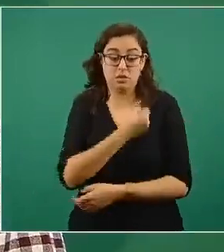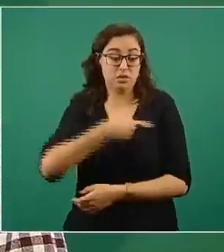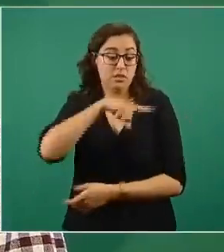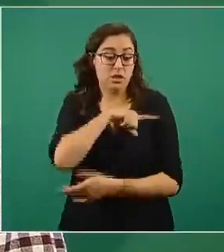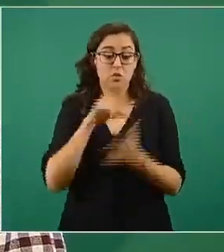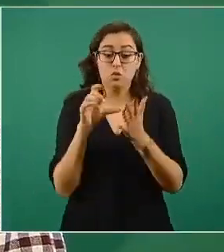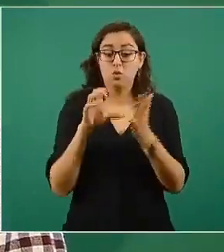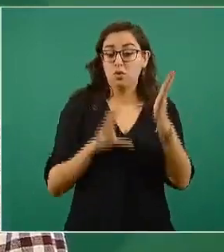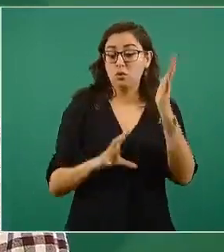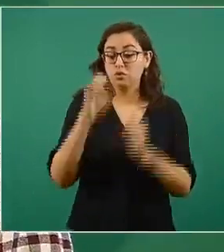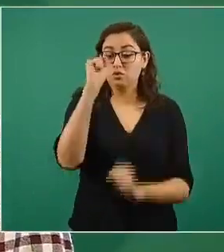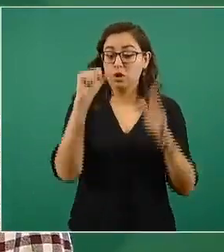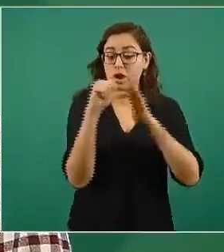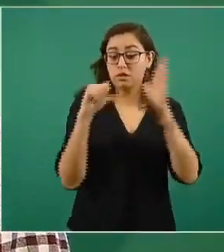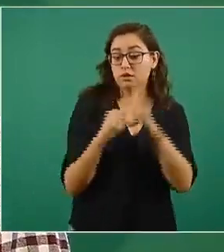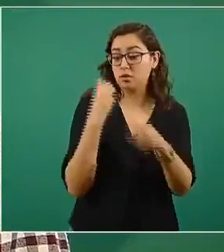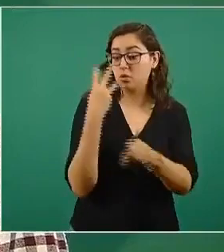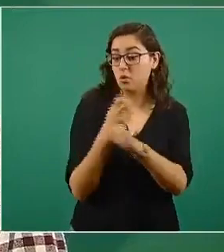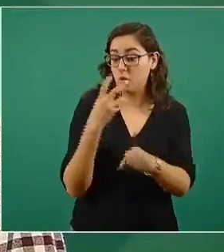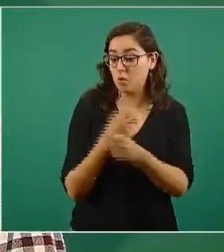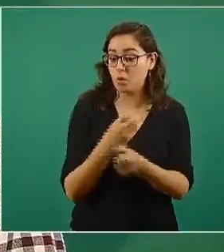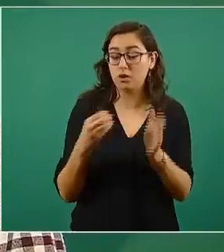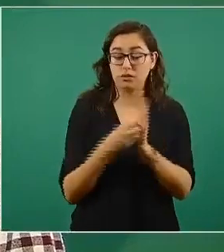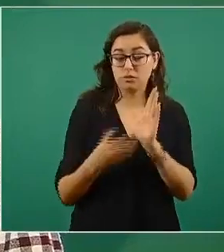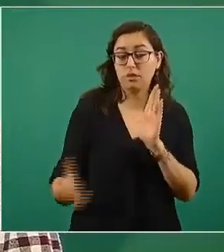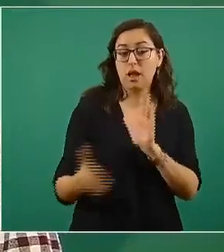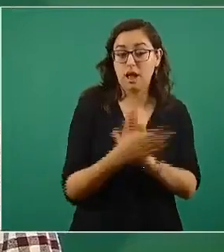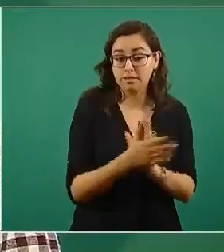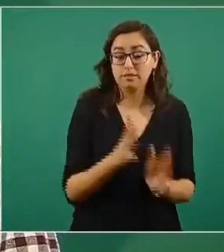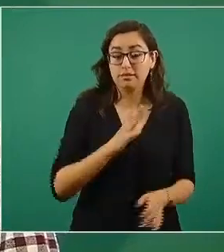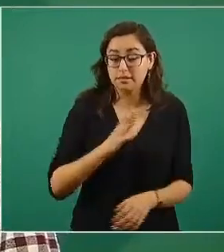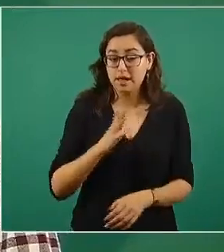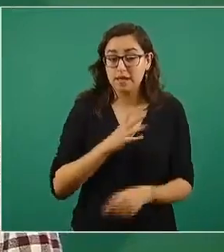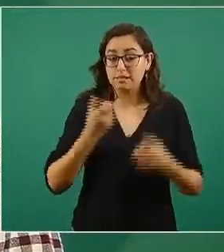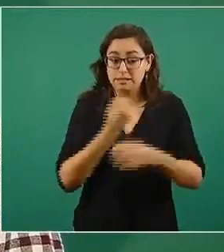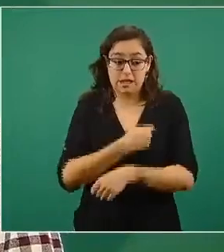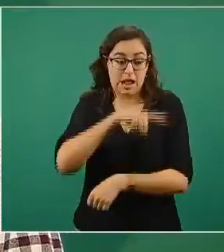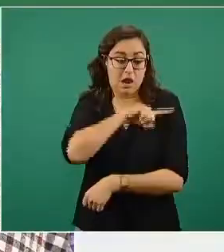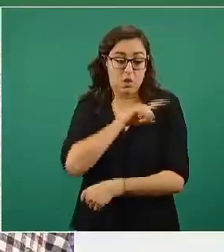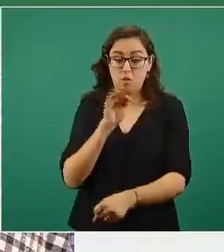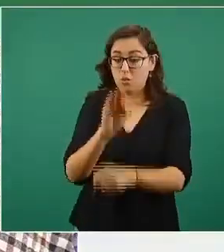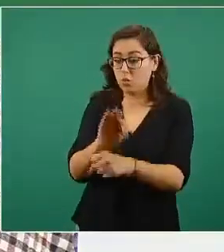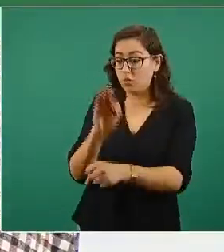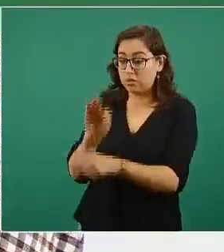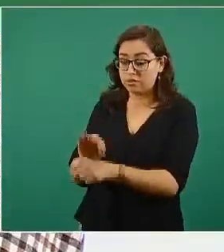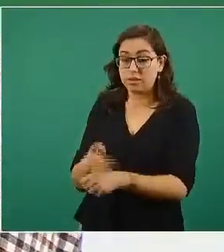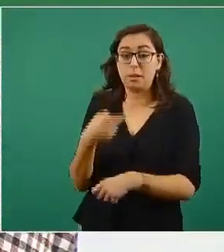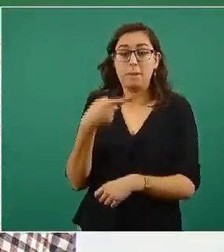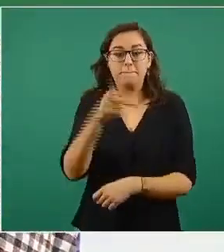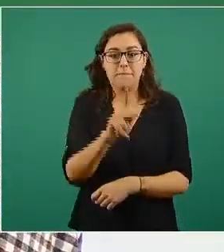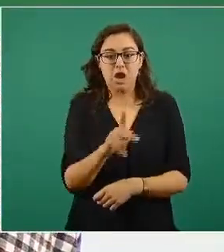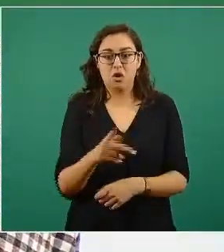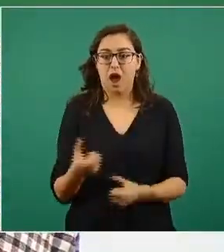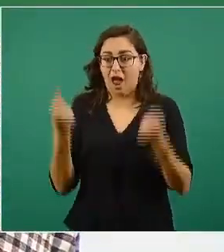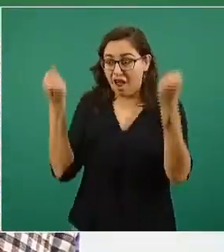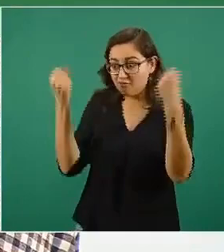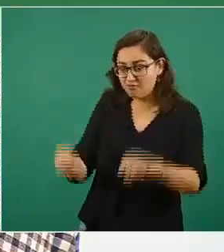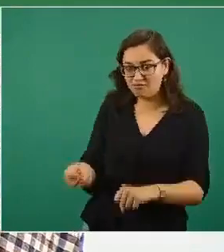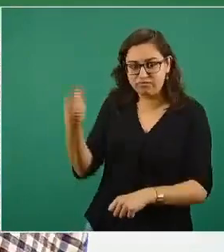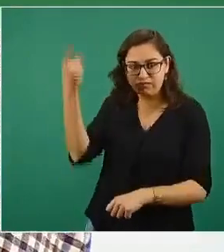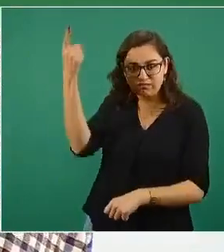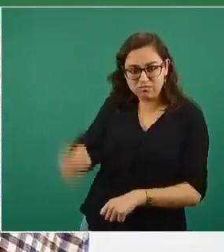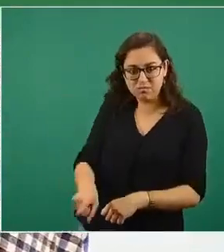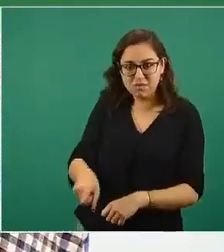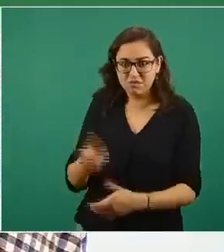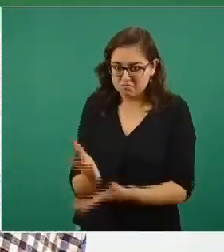derechos fundamentales, la protección de la salud. Pero eso no implica que se puede imponer sobre las personas